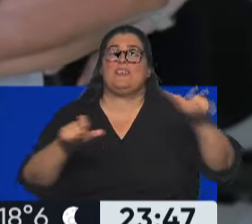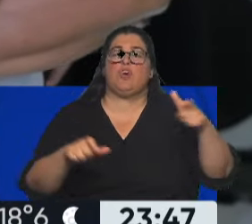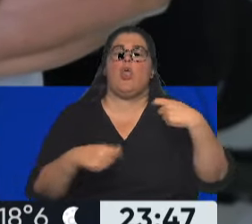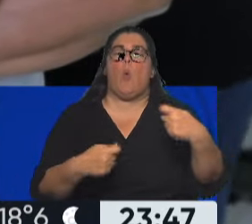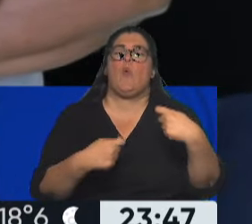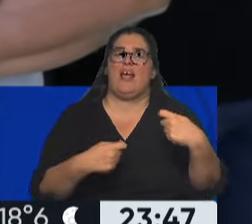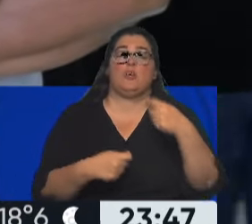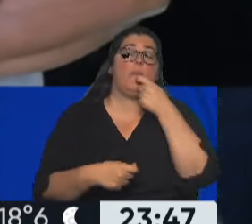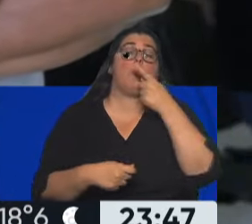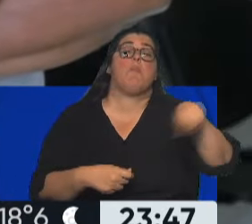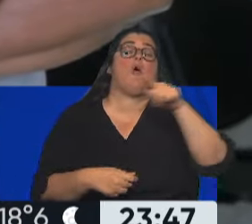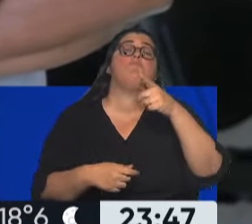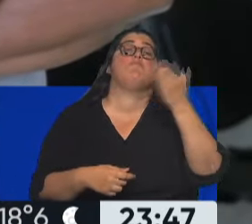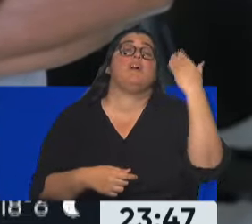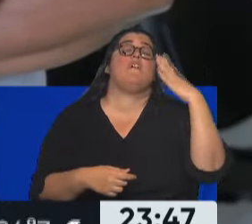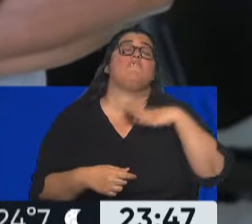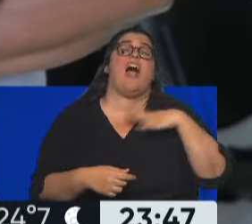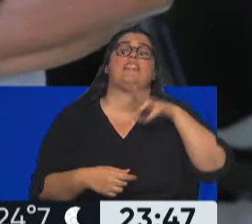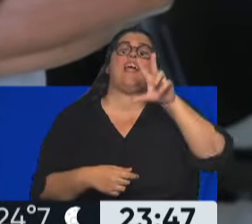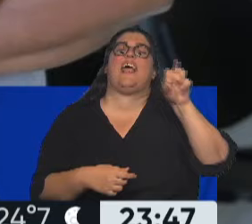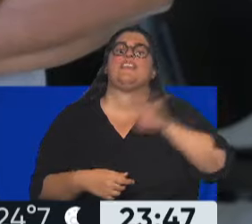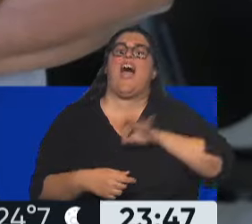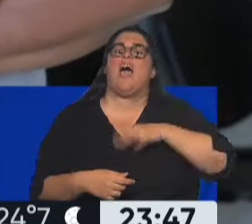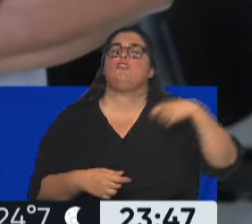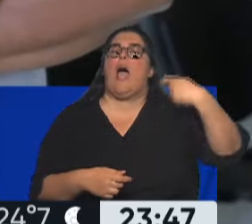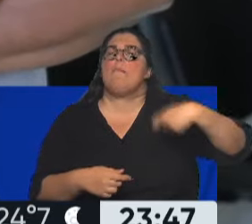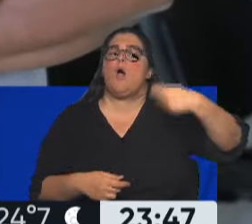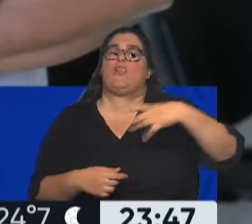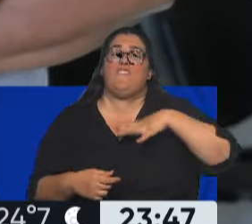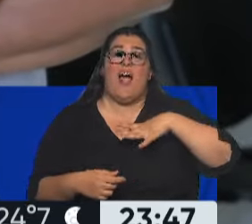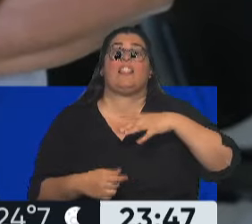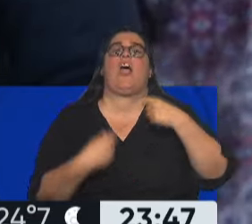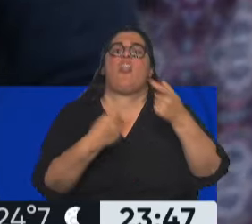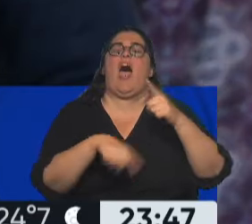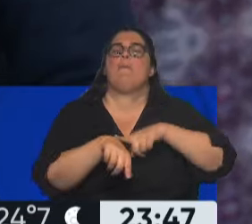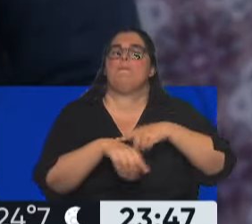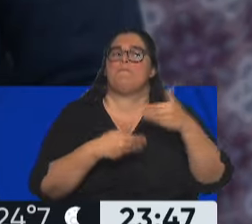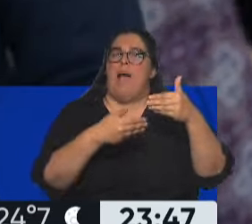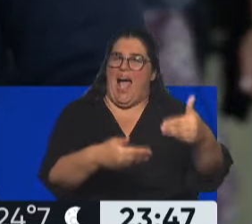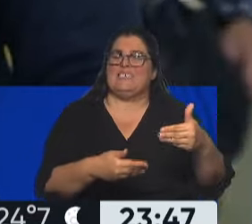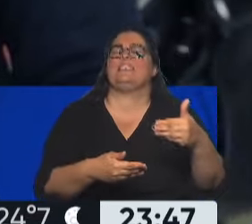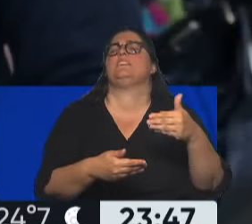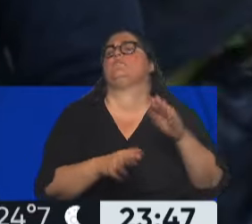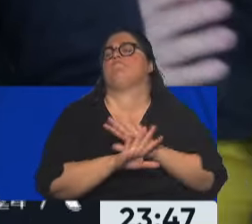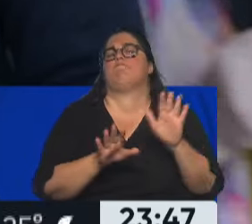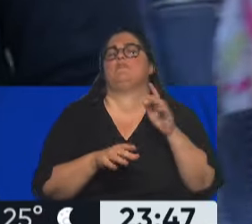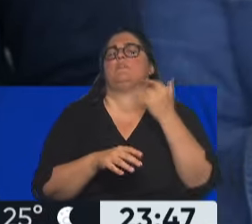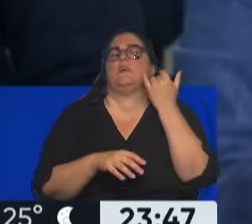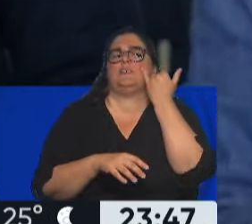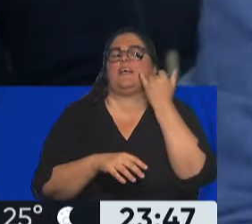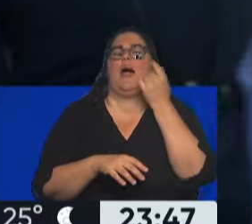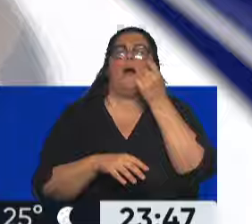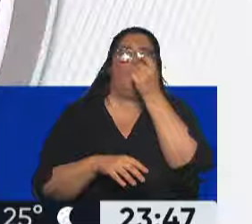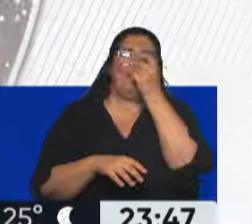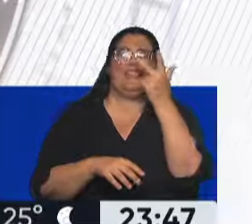a aquellas personas que no tienen los 30 años de aporte. La moratoria tiene plazo de vencimiento y será el 23 de marzo